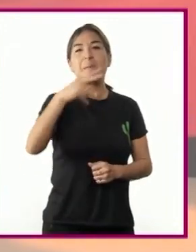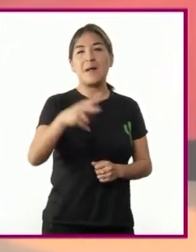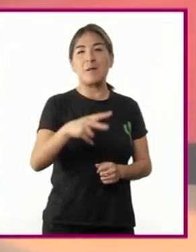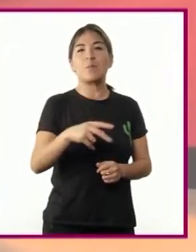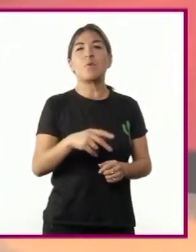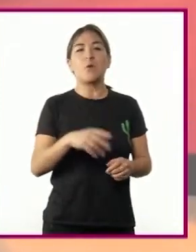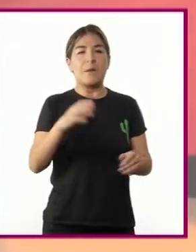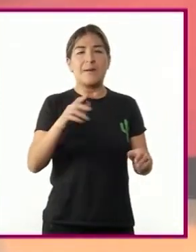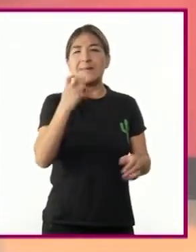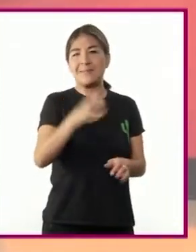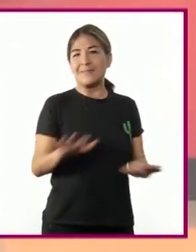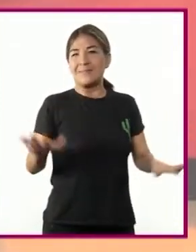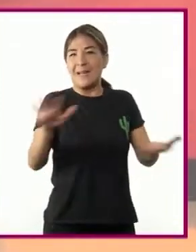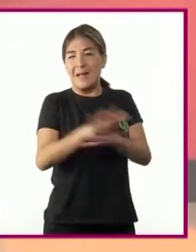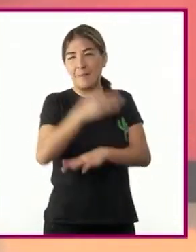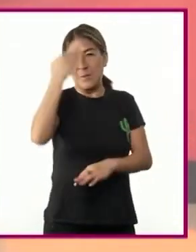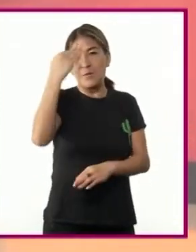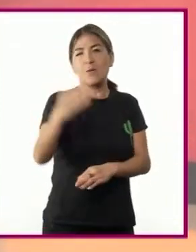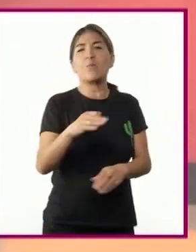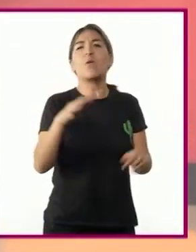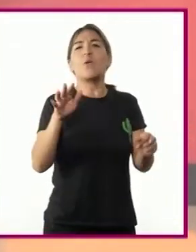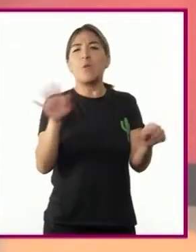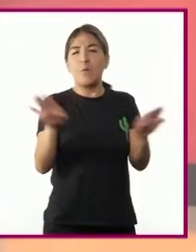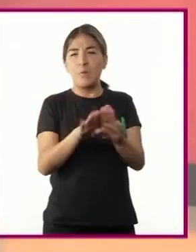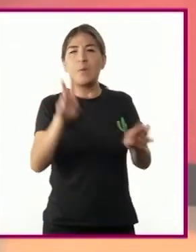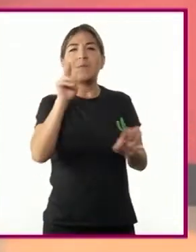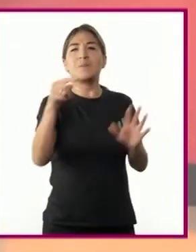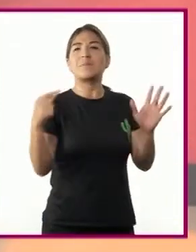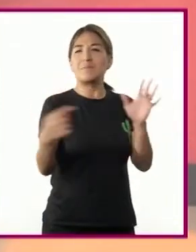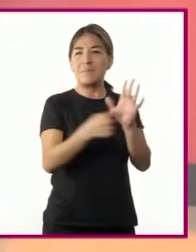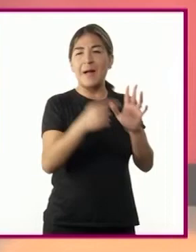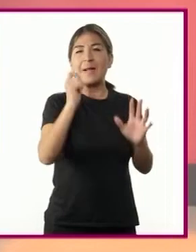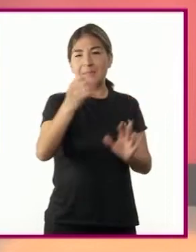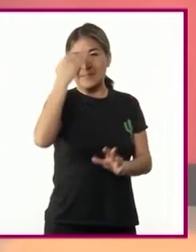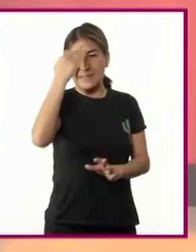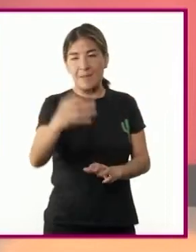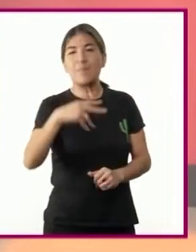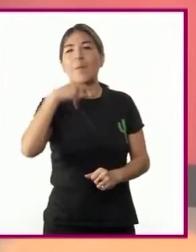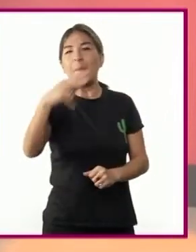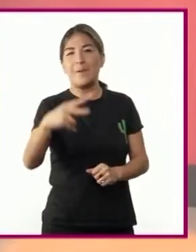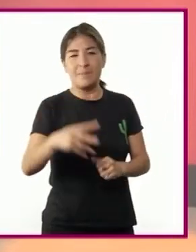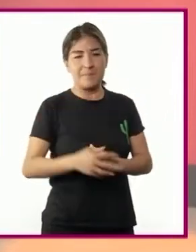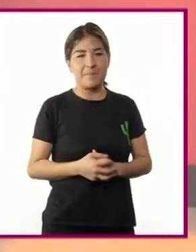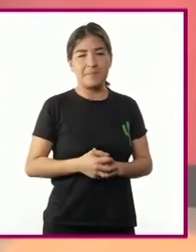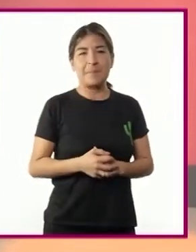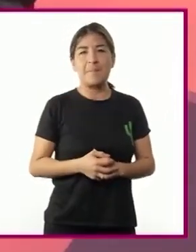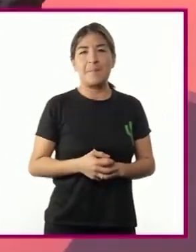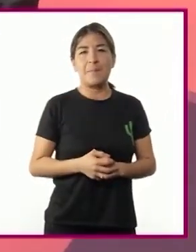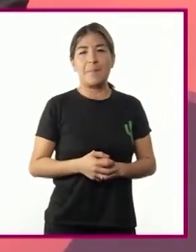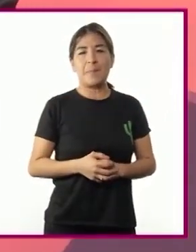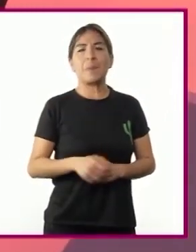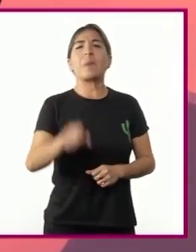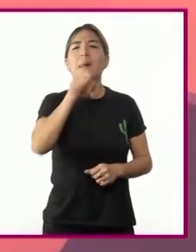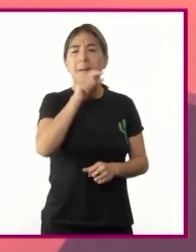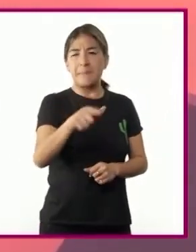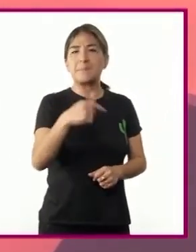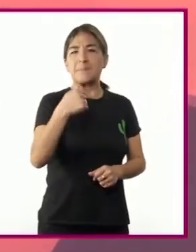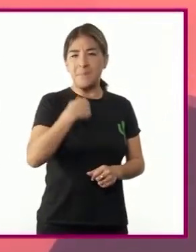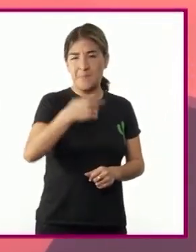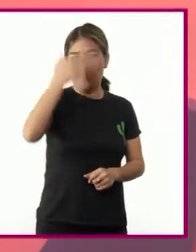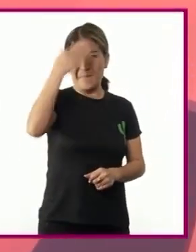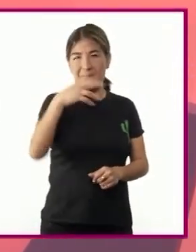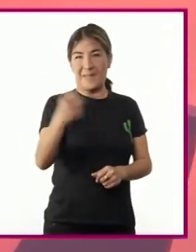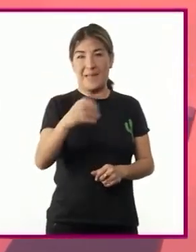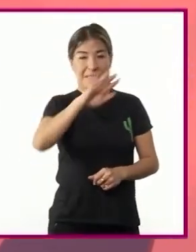conjugado, porque son las que nos muestran la relación entre los tiempos verbales. También sé que el